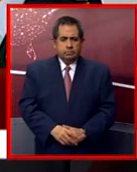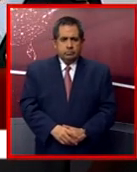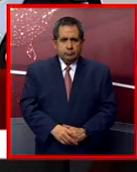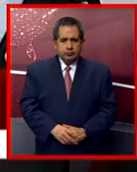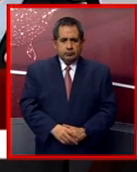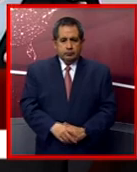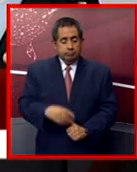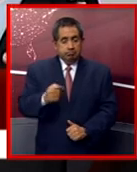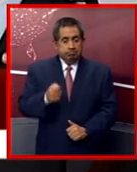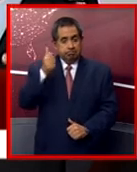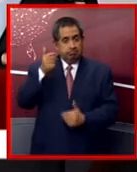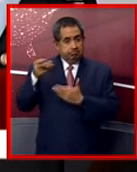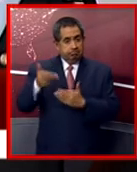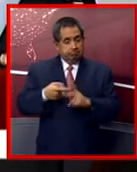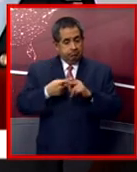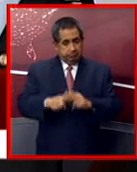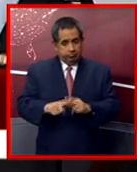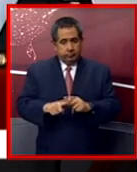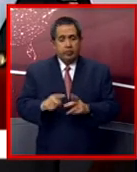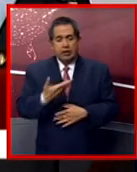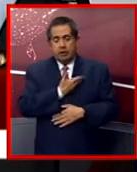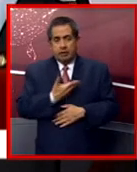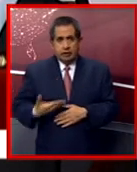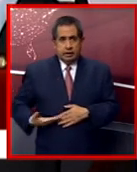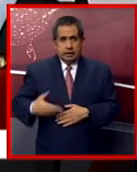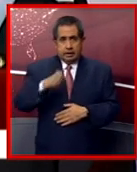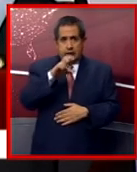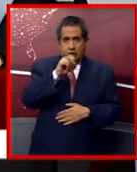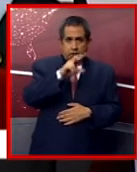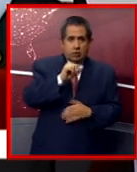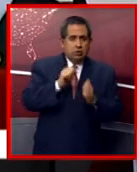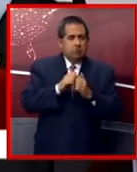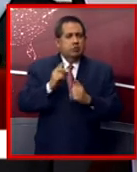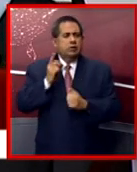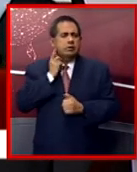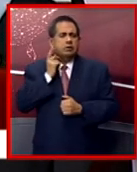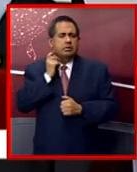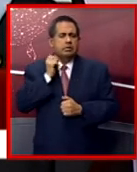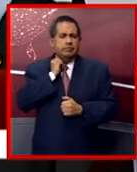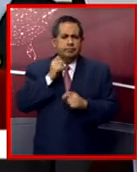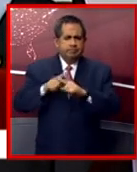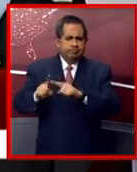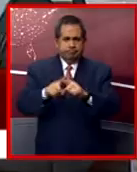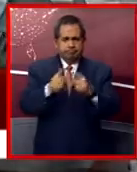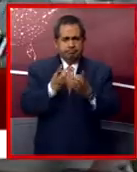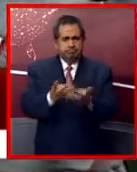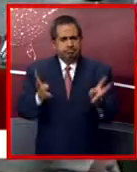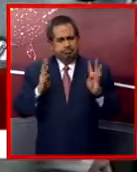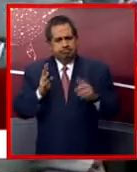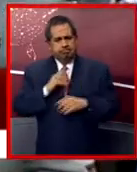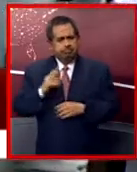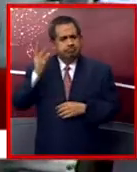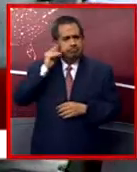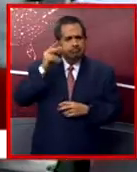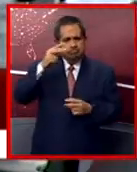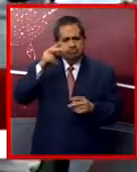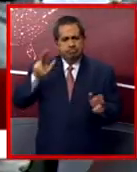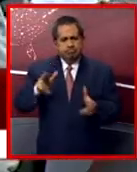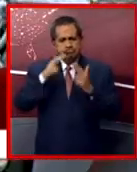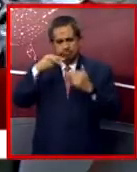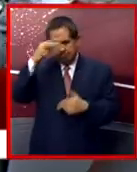En el primer acto de bienvenida, el presidente eslovaco y legisladores de diversas fracciones parlamentarias escucharon el himno nacional mexicano